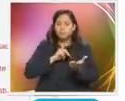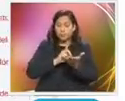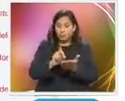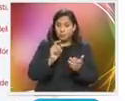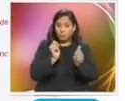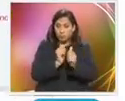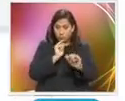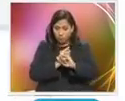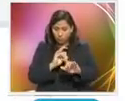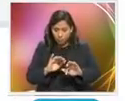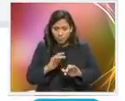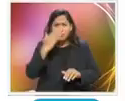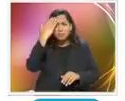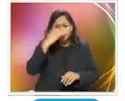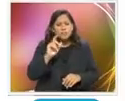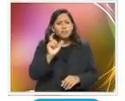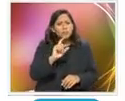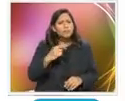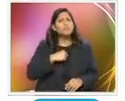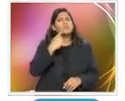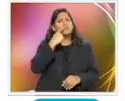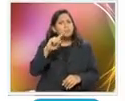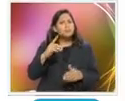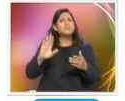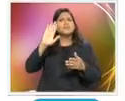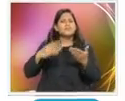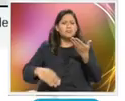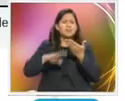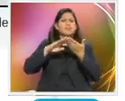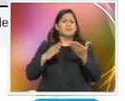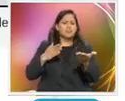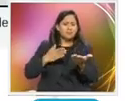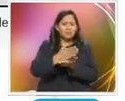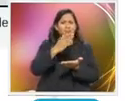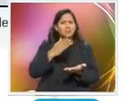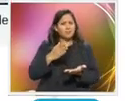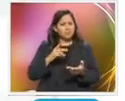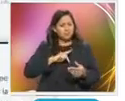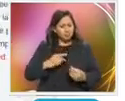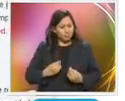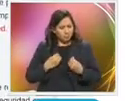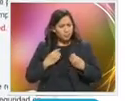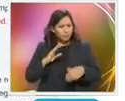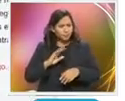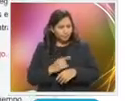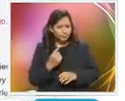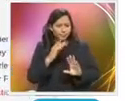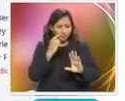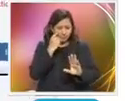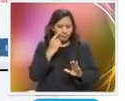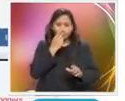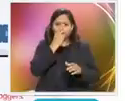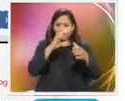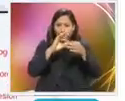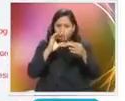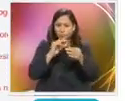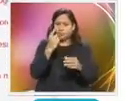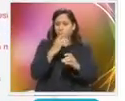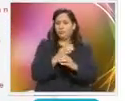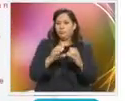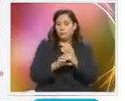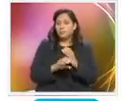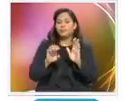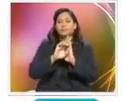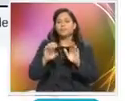saber determinar en qué momento estás siendo invadido o acosado digitalmente. Porque te voy a decir una cosa, el hecho de